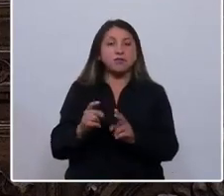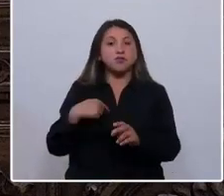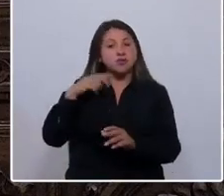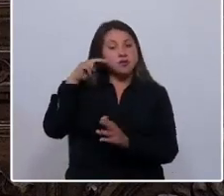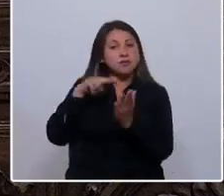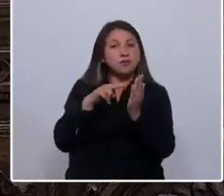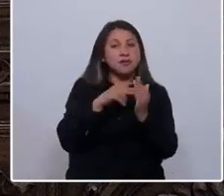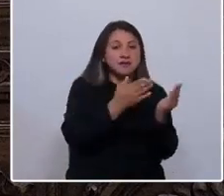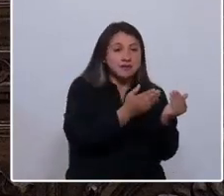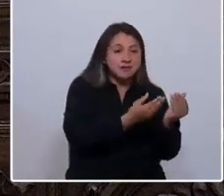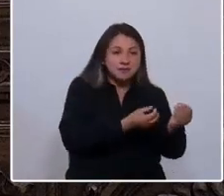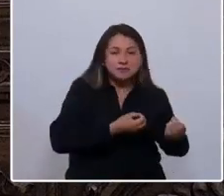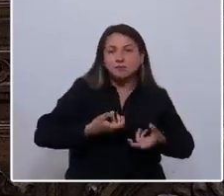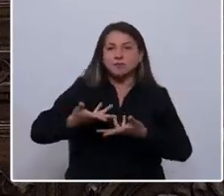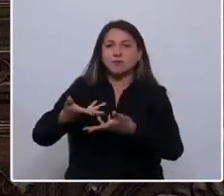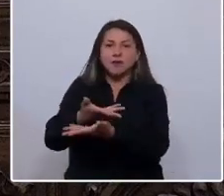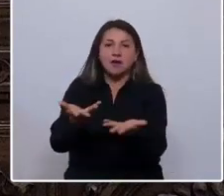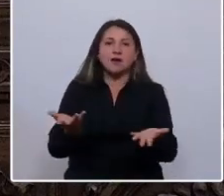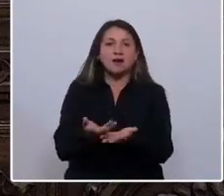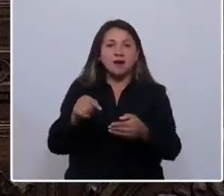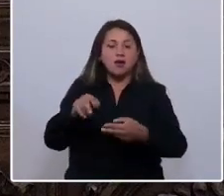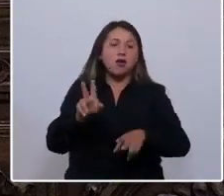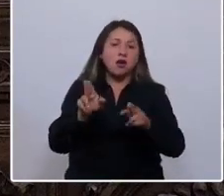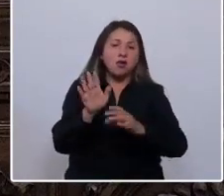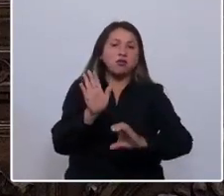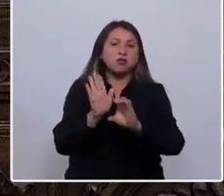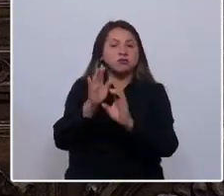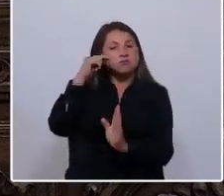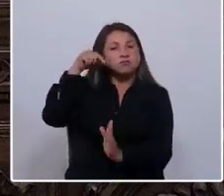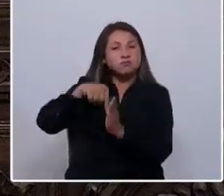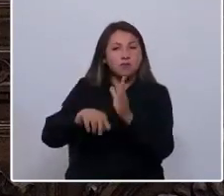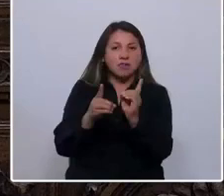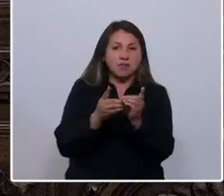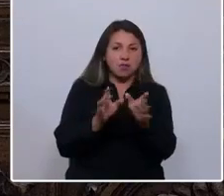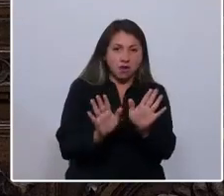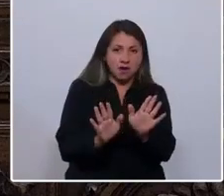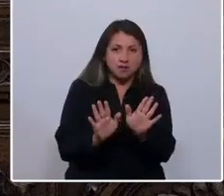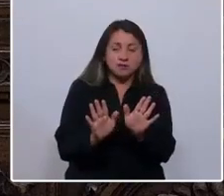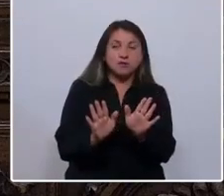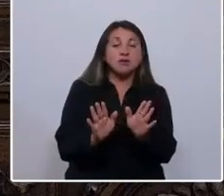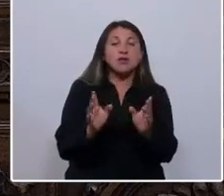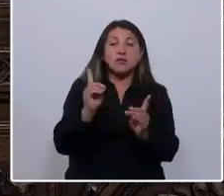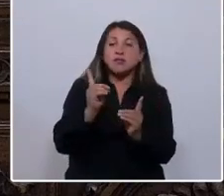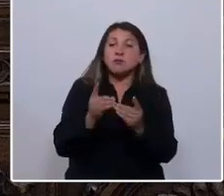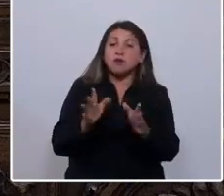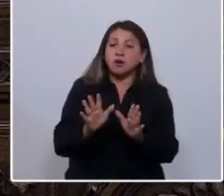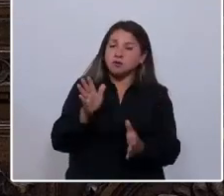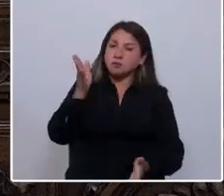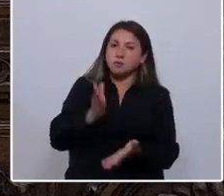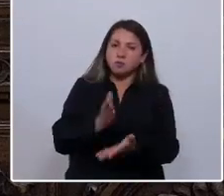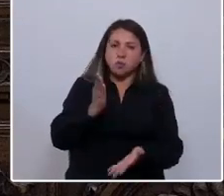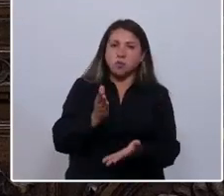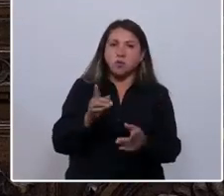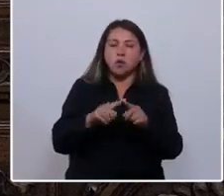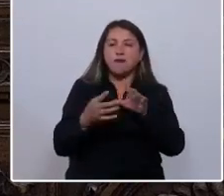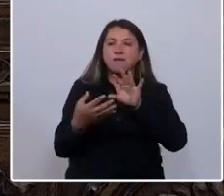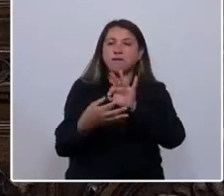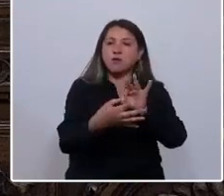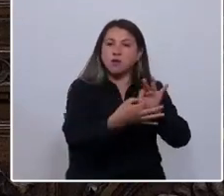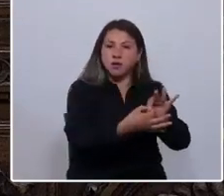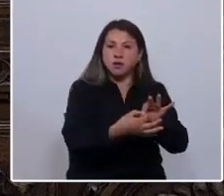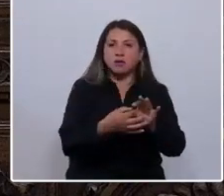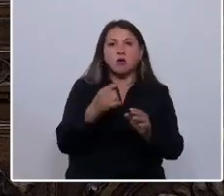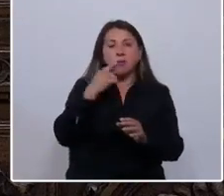gente, quienes ansían que en esta Constitución se profundice la democracia, una democracia radical, vinculante, paritaria